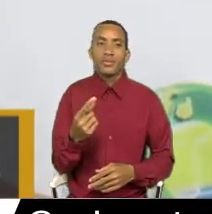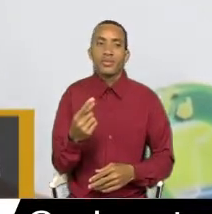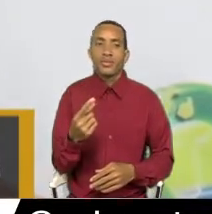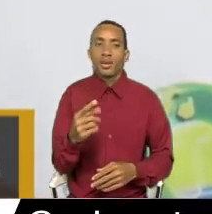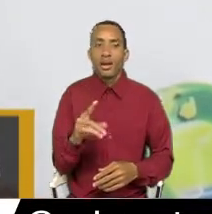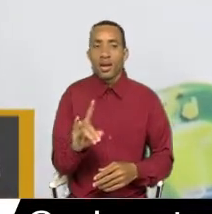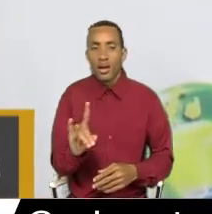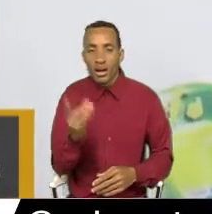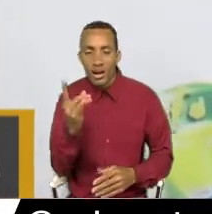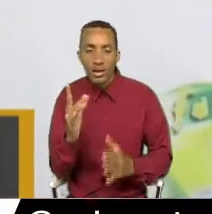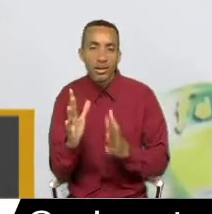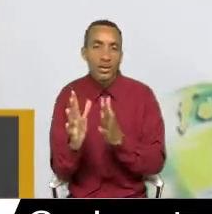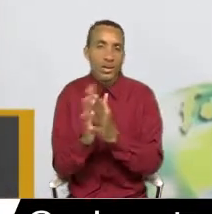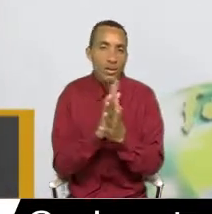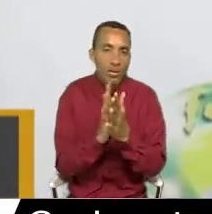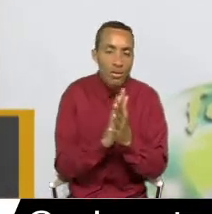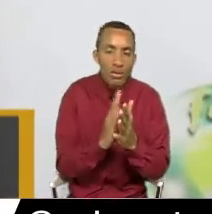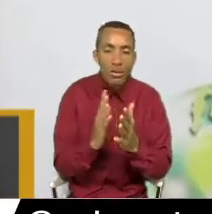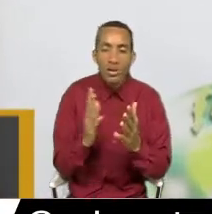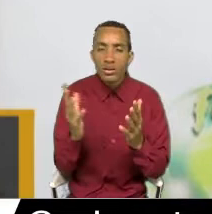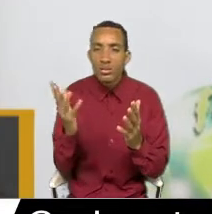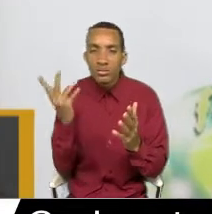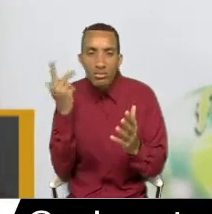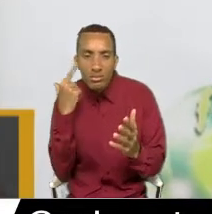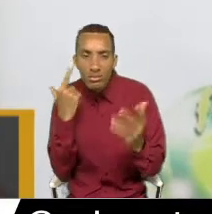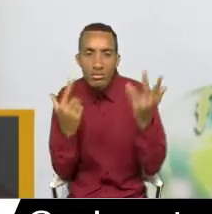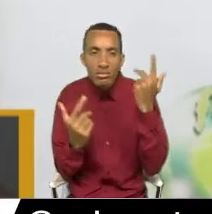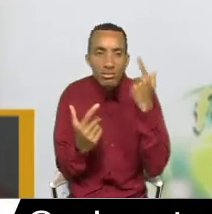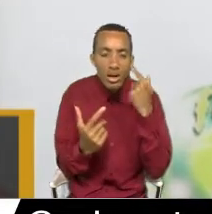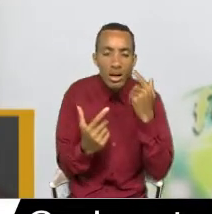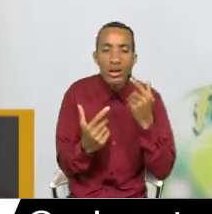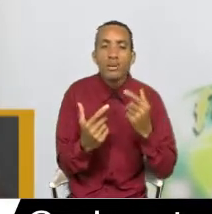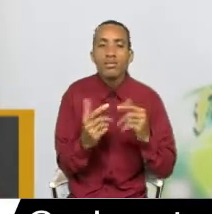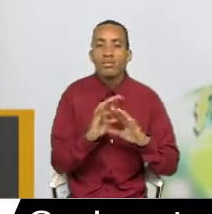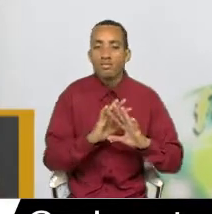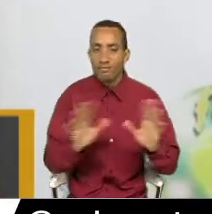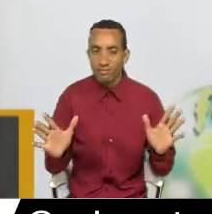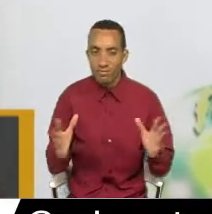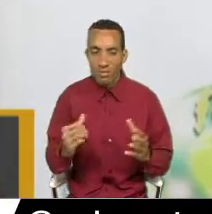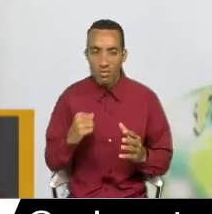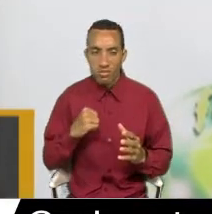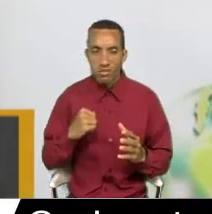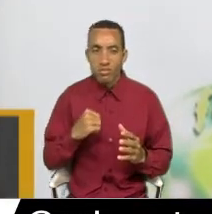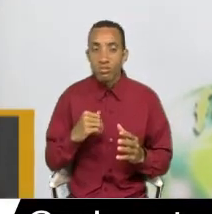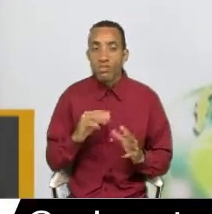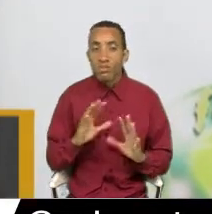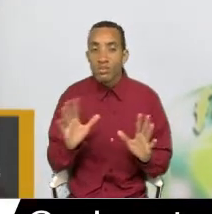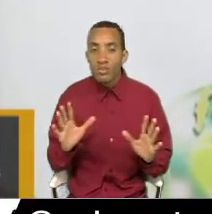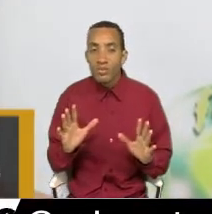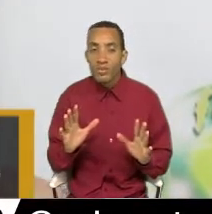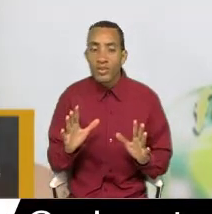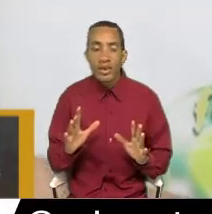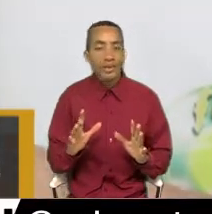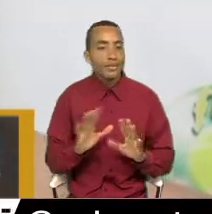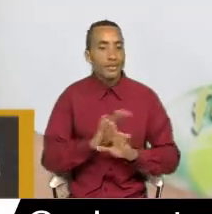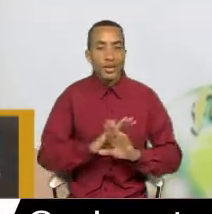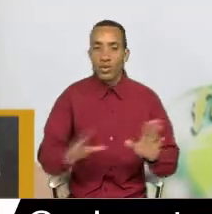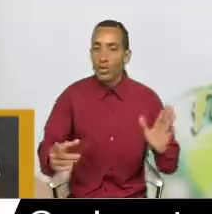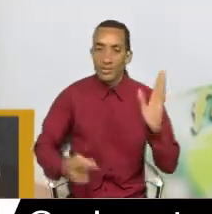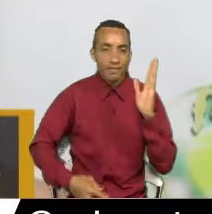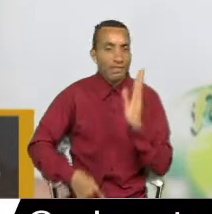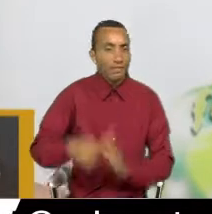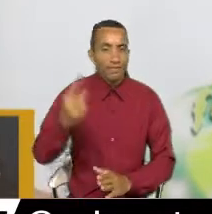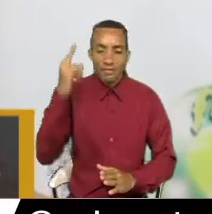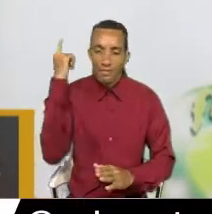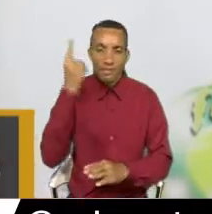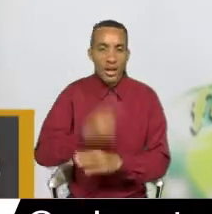cualquier información que tenemos, lo que tenemos es activamos la oferta institucional de la Policía Nacional,